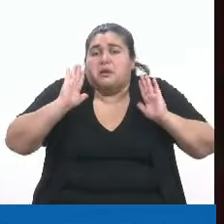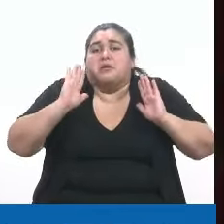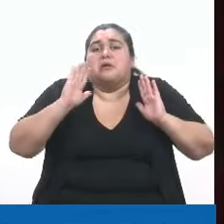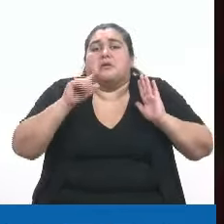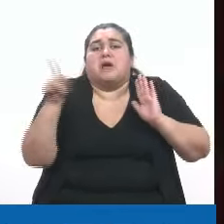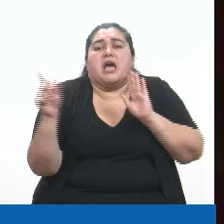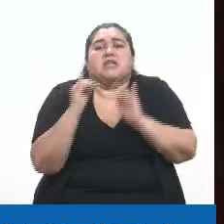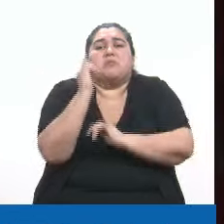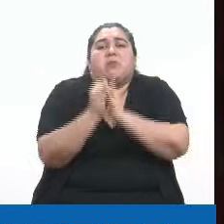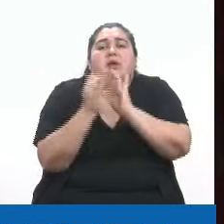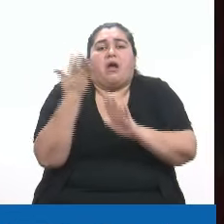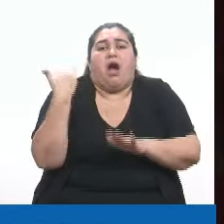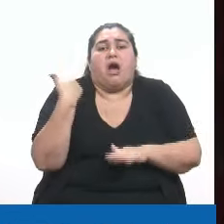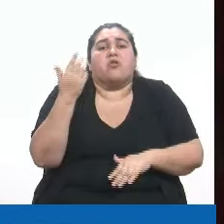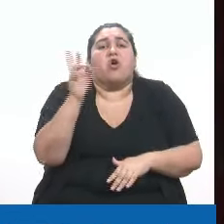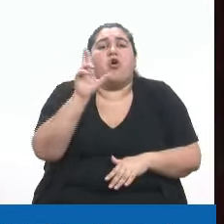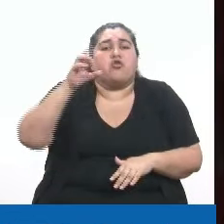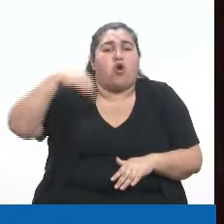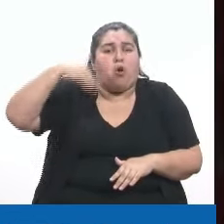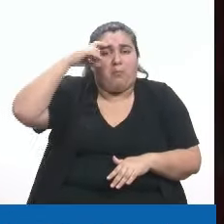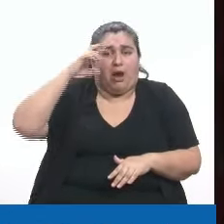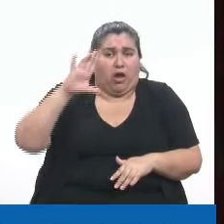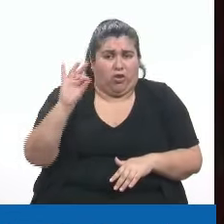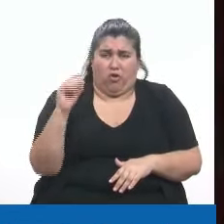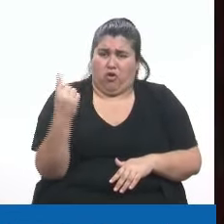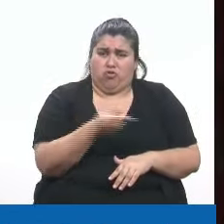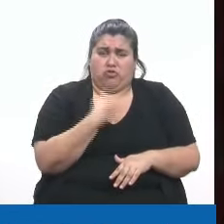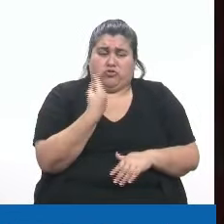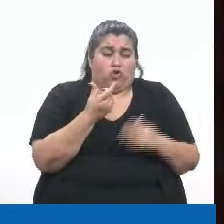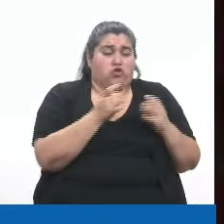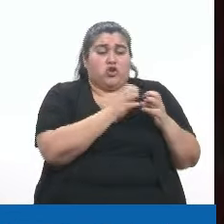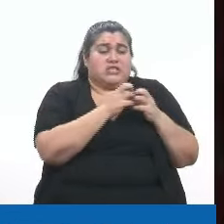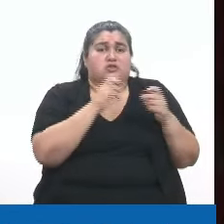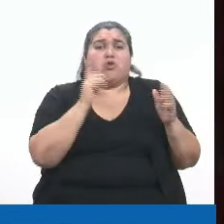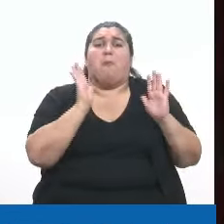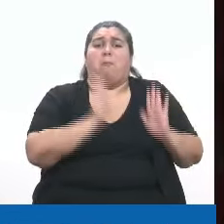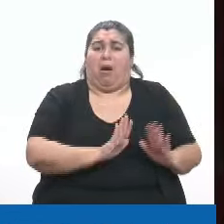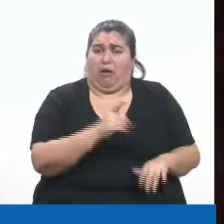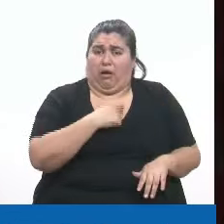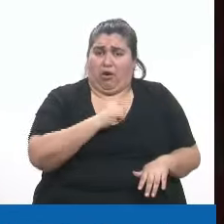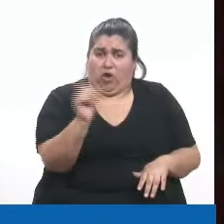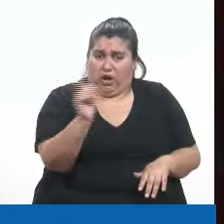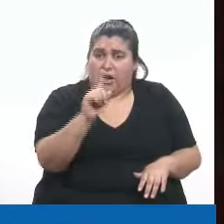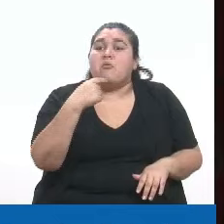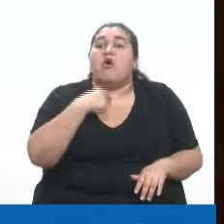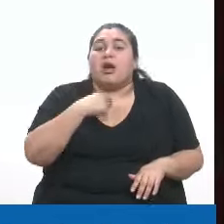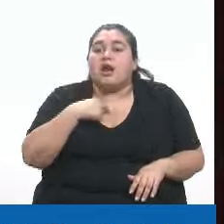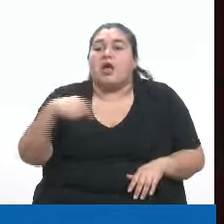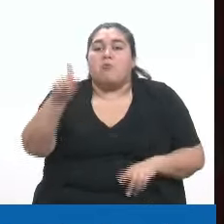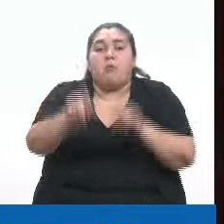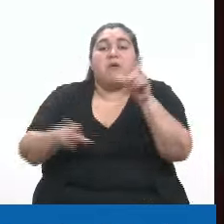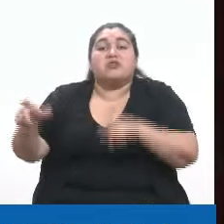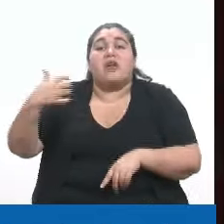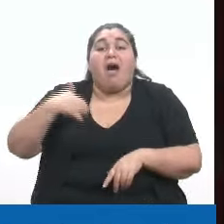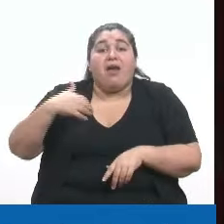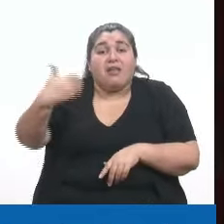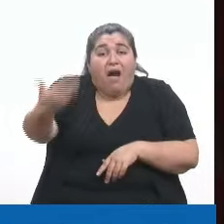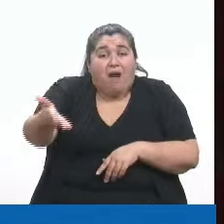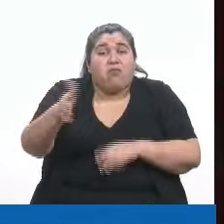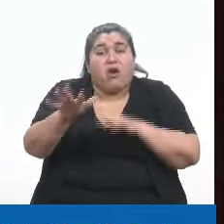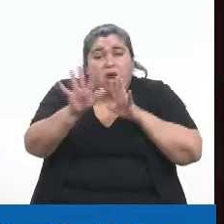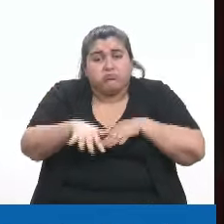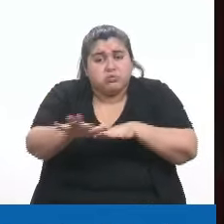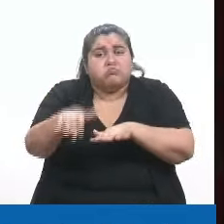explicado por el senador Romero no queremos parar la sesión queremos ir a proteger a los argentinos y argentinas no fue nuestra